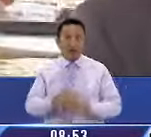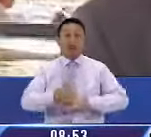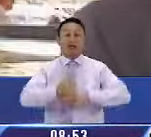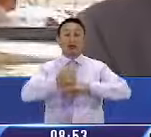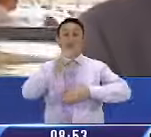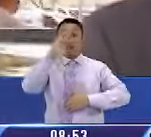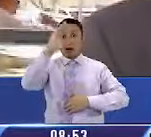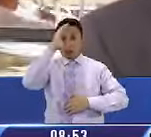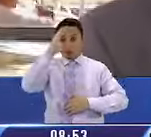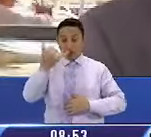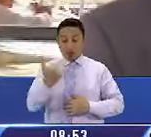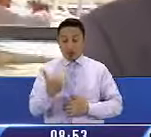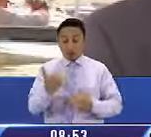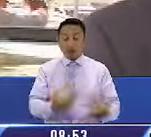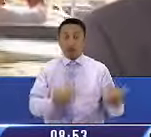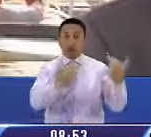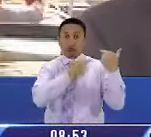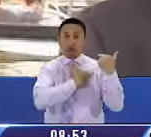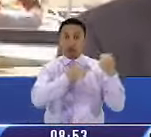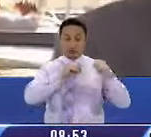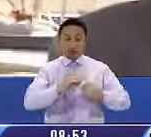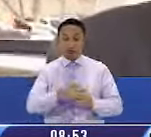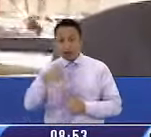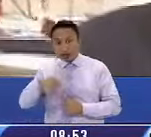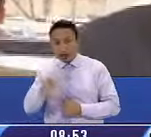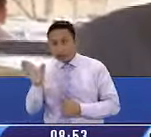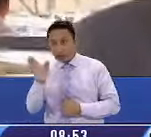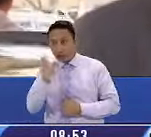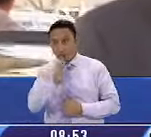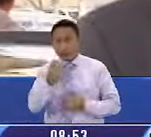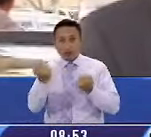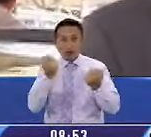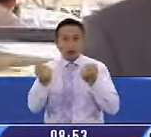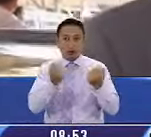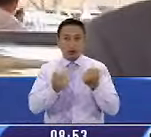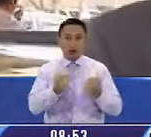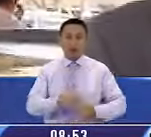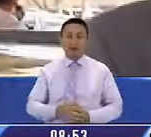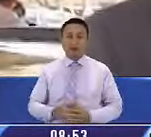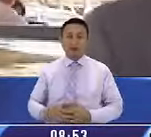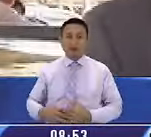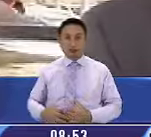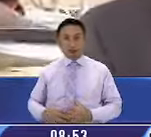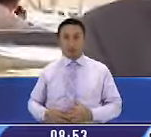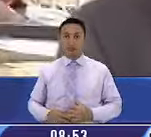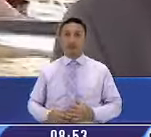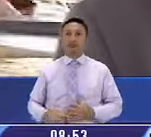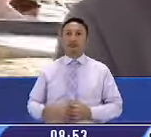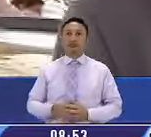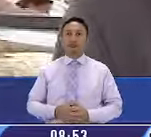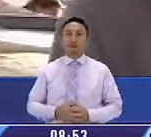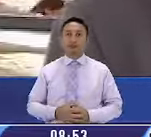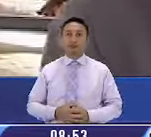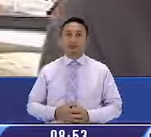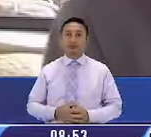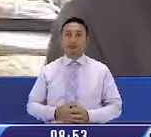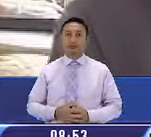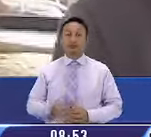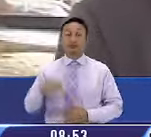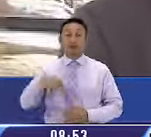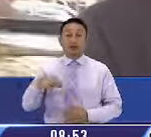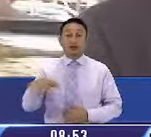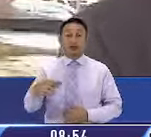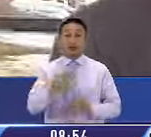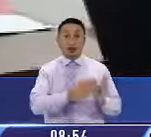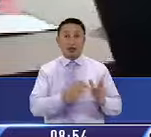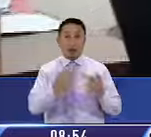Policía tiene la competencia de poder hacer sus controles respectivos y de esta forma que no se altere el